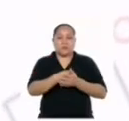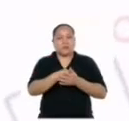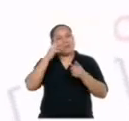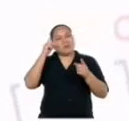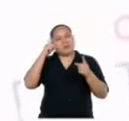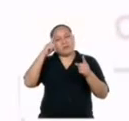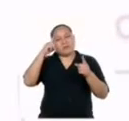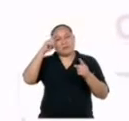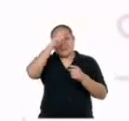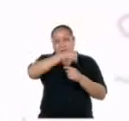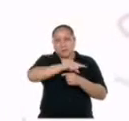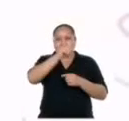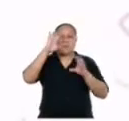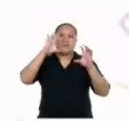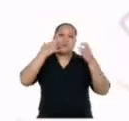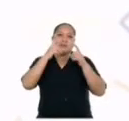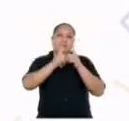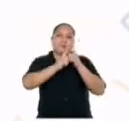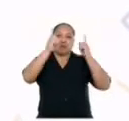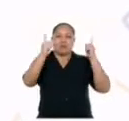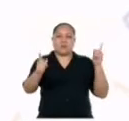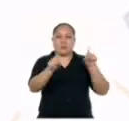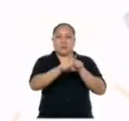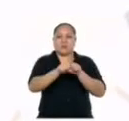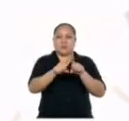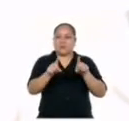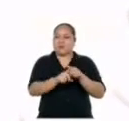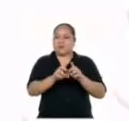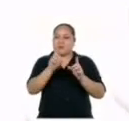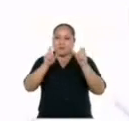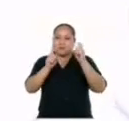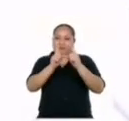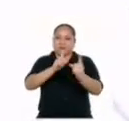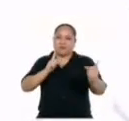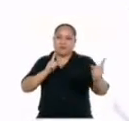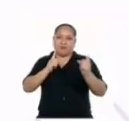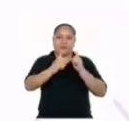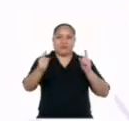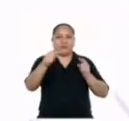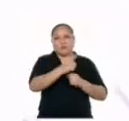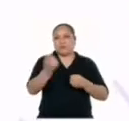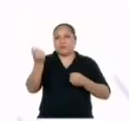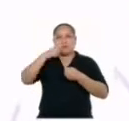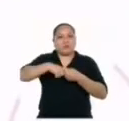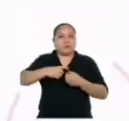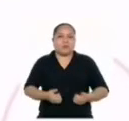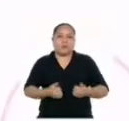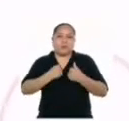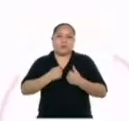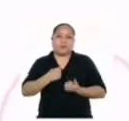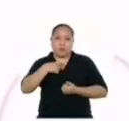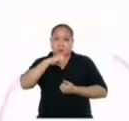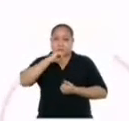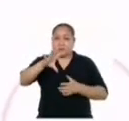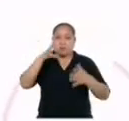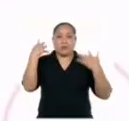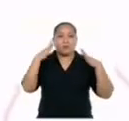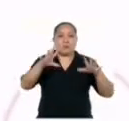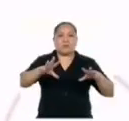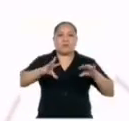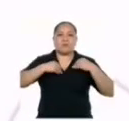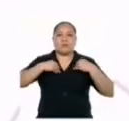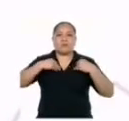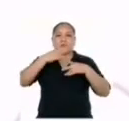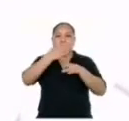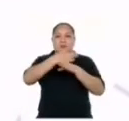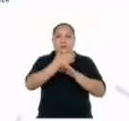clases remotas, así como el mantener distanciamiento social, que ahora son parte de nuestras vidas. Podríamos decir que hemos asumido un estilo de